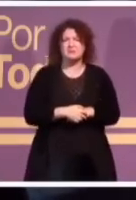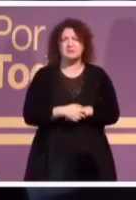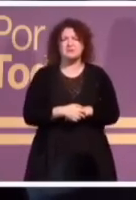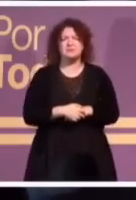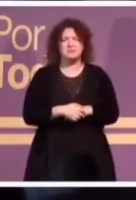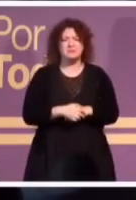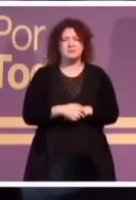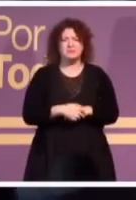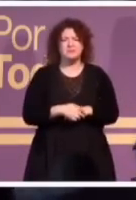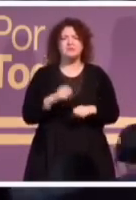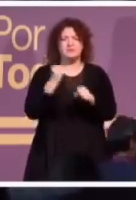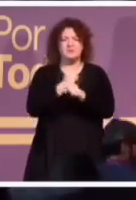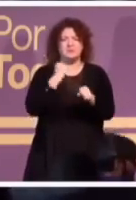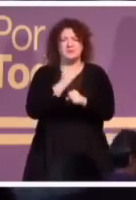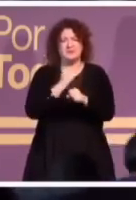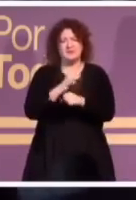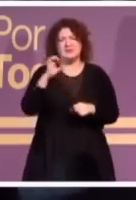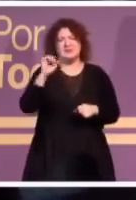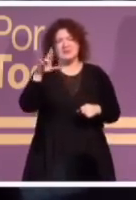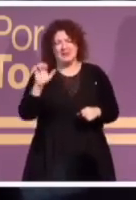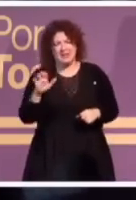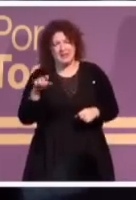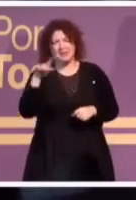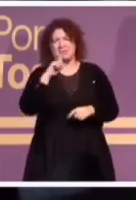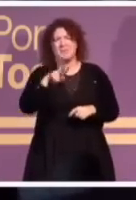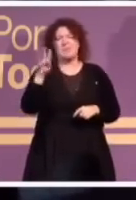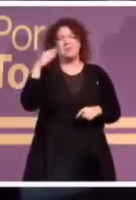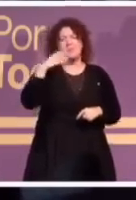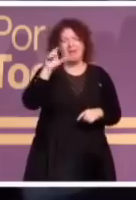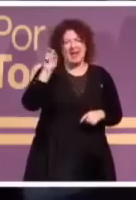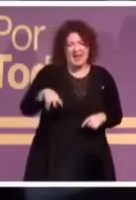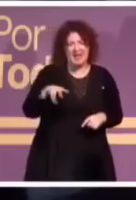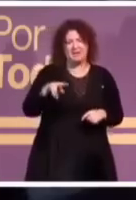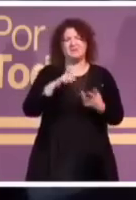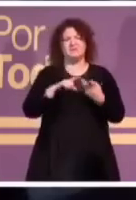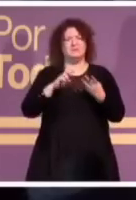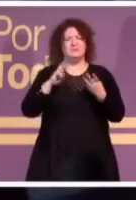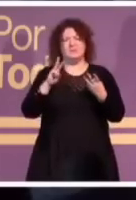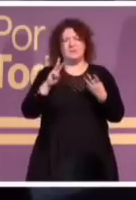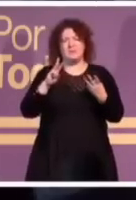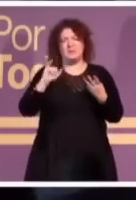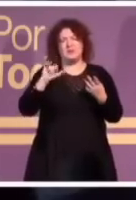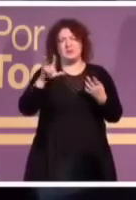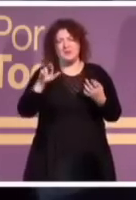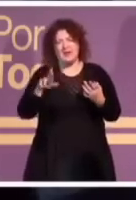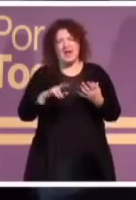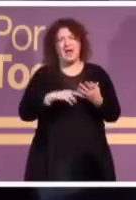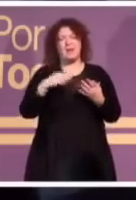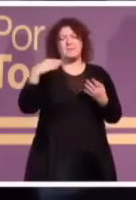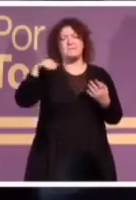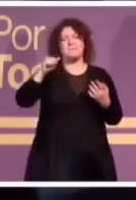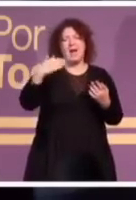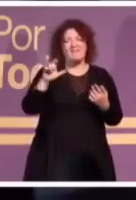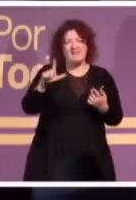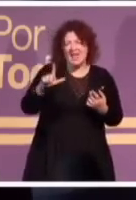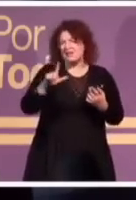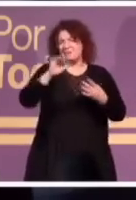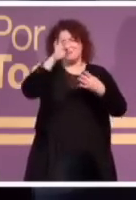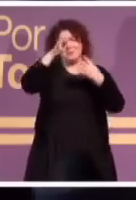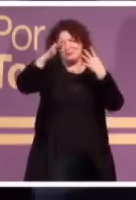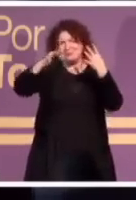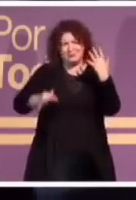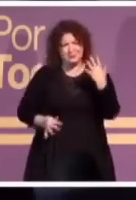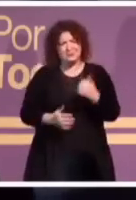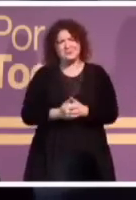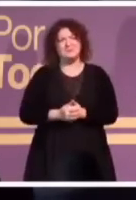hecho Tere, el trabajo que ha hecho Lidia, el trabajo que ha hecho Belén y María y Bárbara y Manel. Eso es